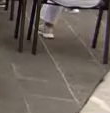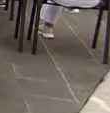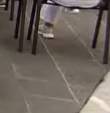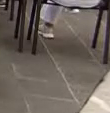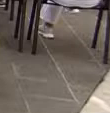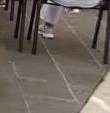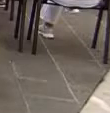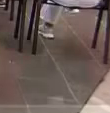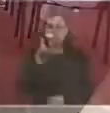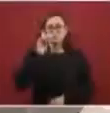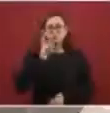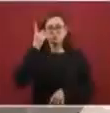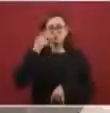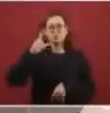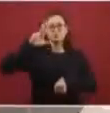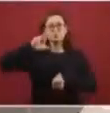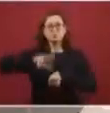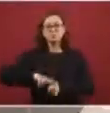Espinosa.